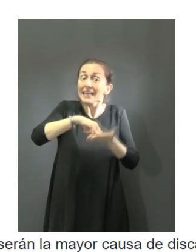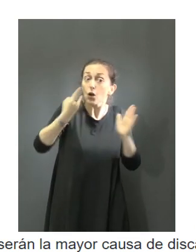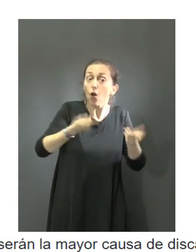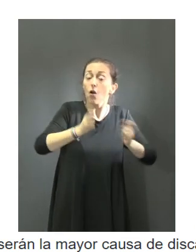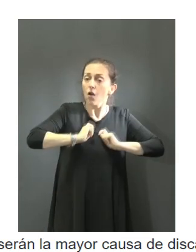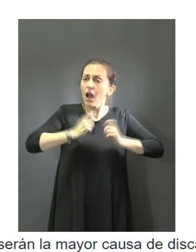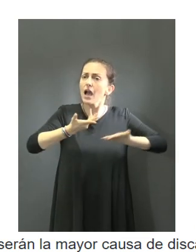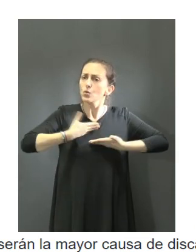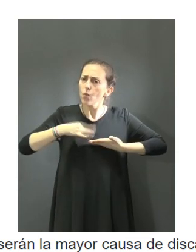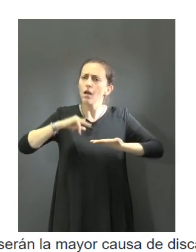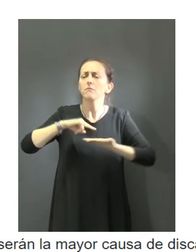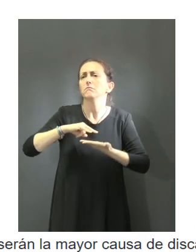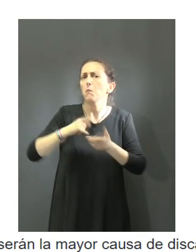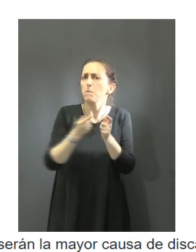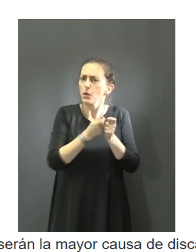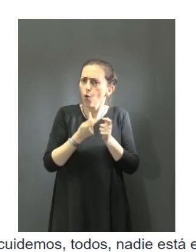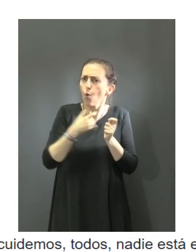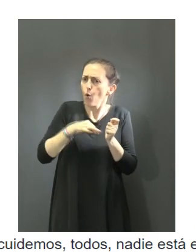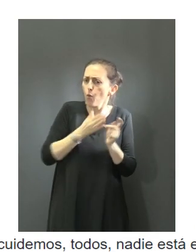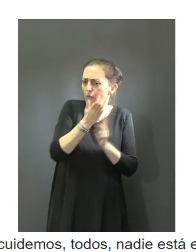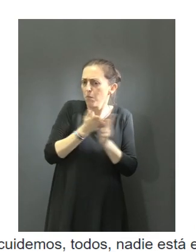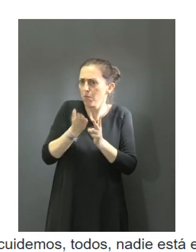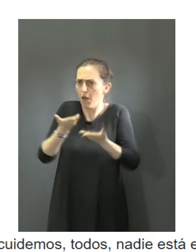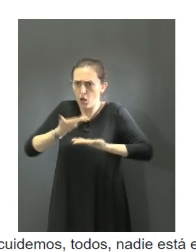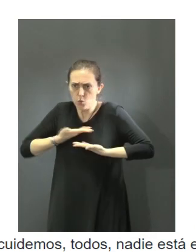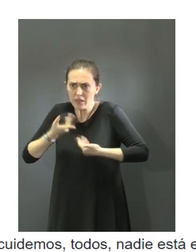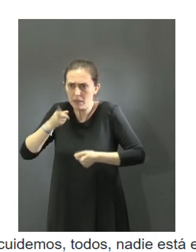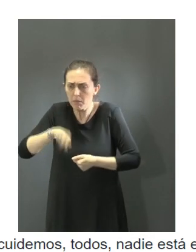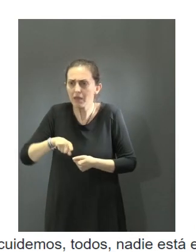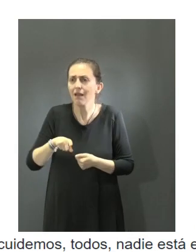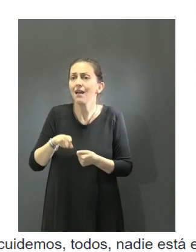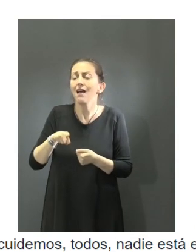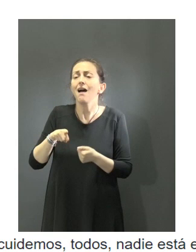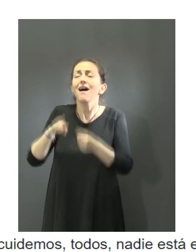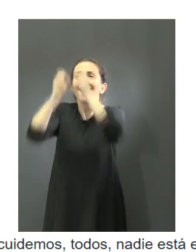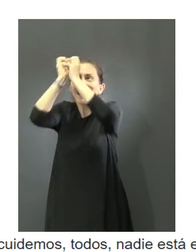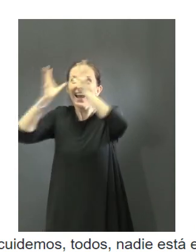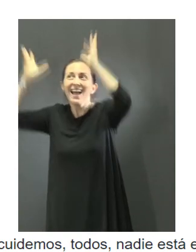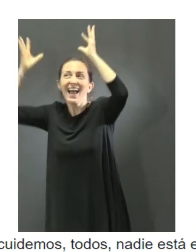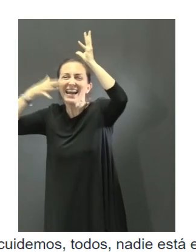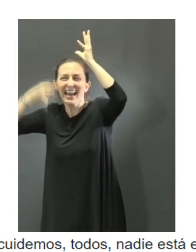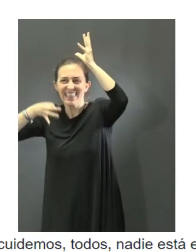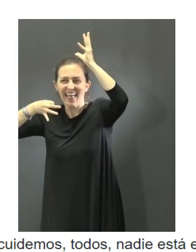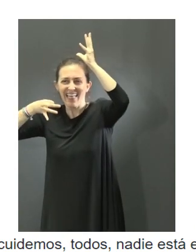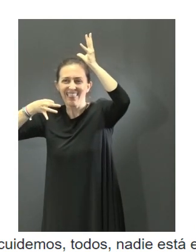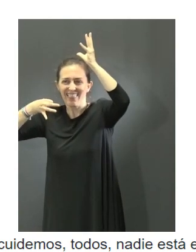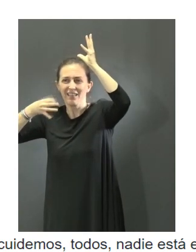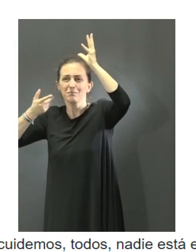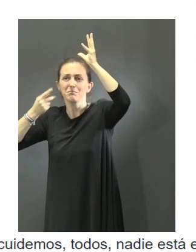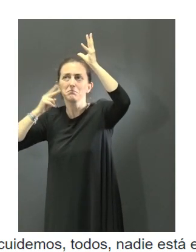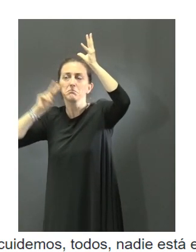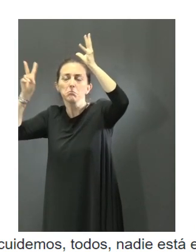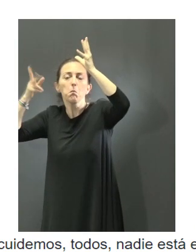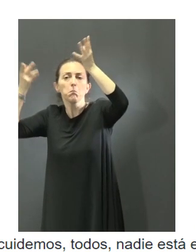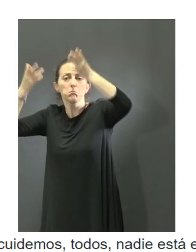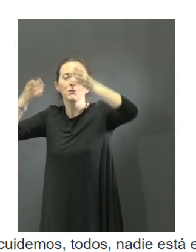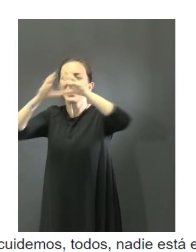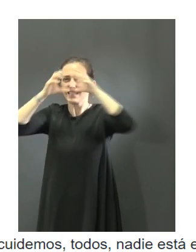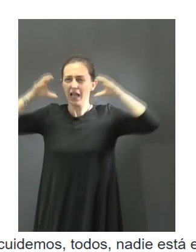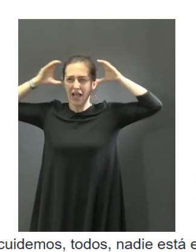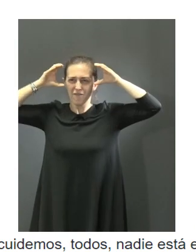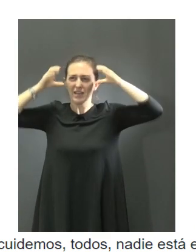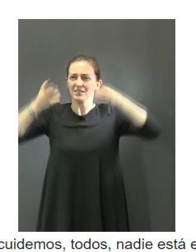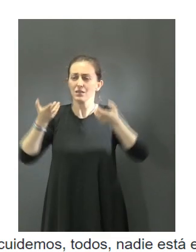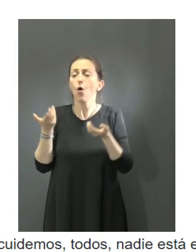los videojuegos en distintas vertientes, nos puede ayudar la realidad virtual, realidad aumentada, nos pueden ayudar los